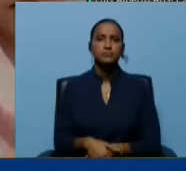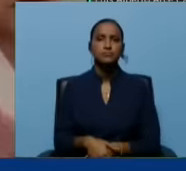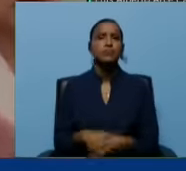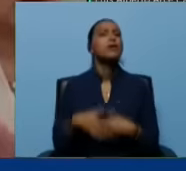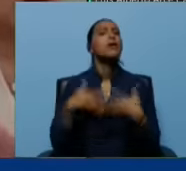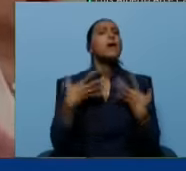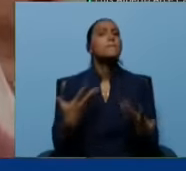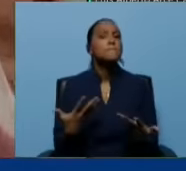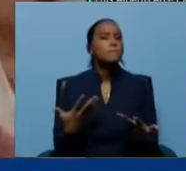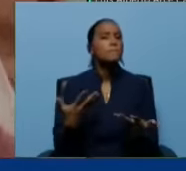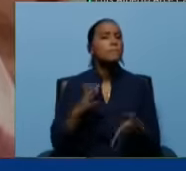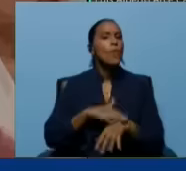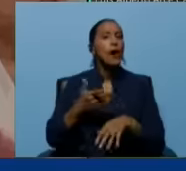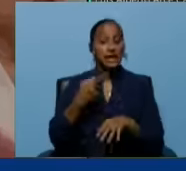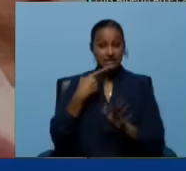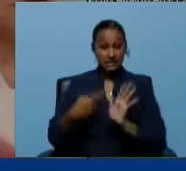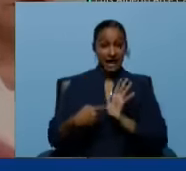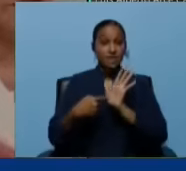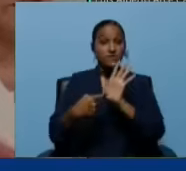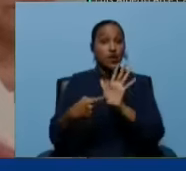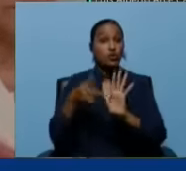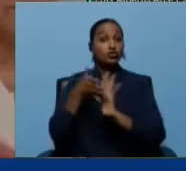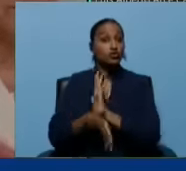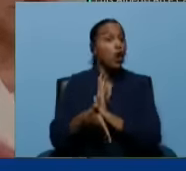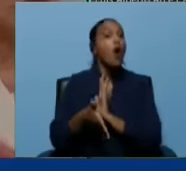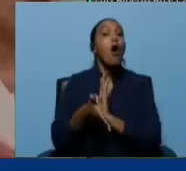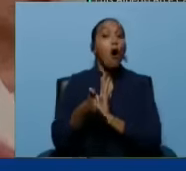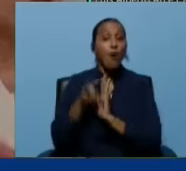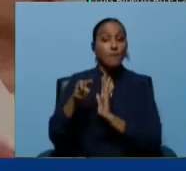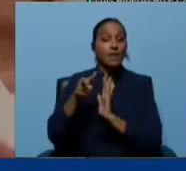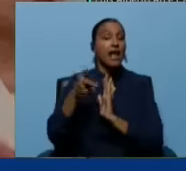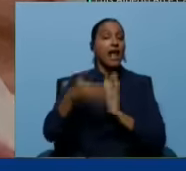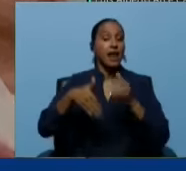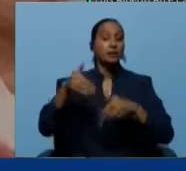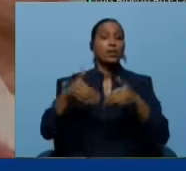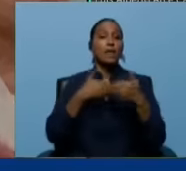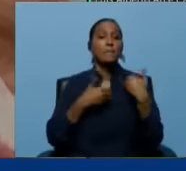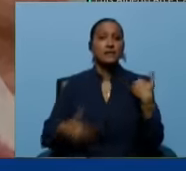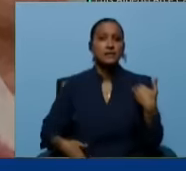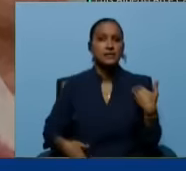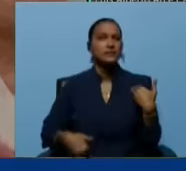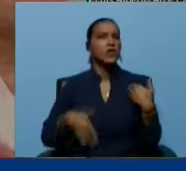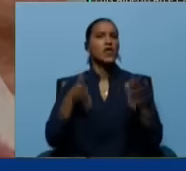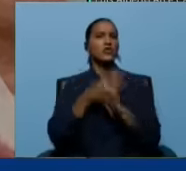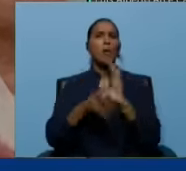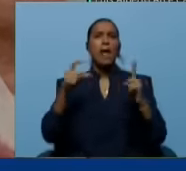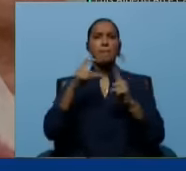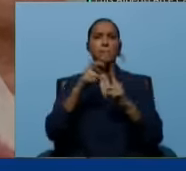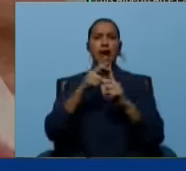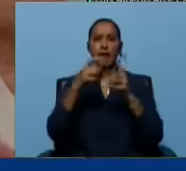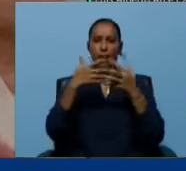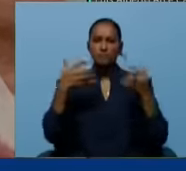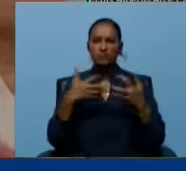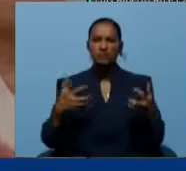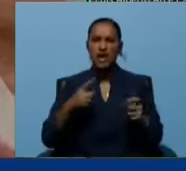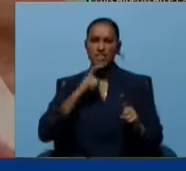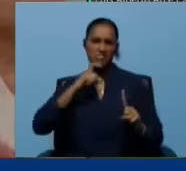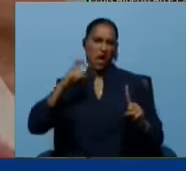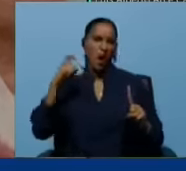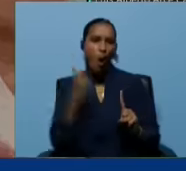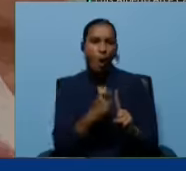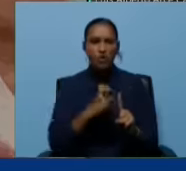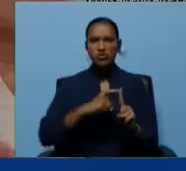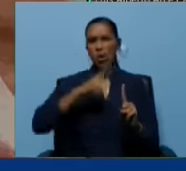elecciones presidenciales con la instalación de discursos de odio y una falsa narrativa de fraude